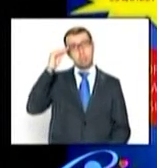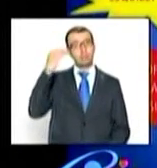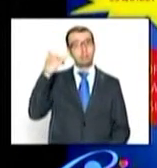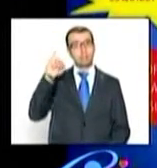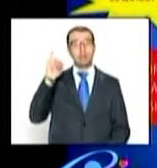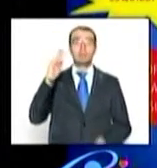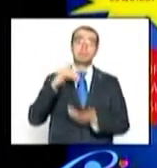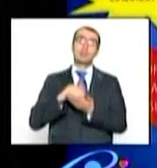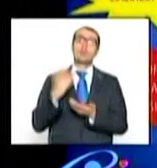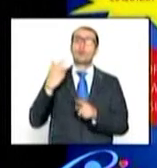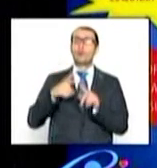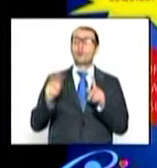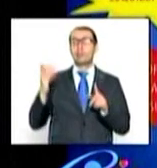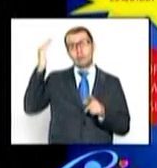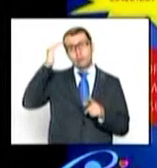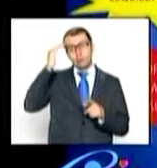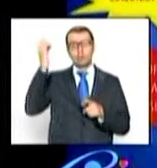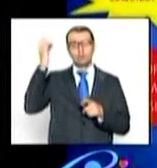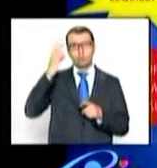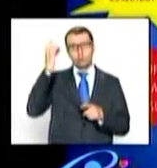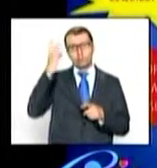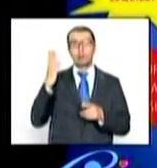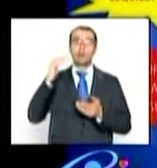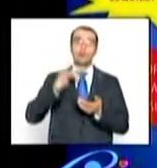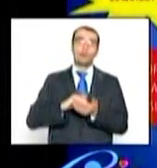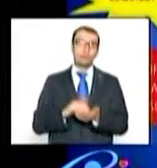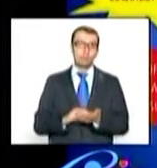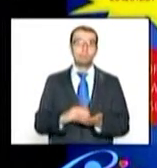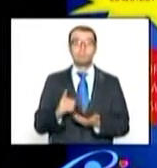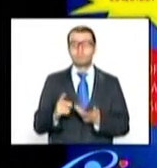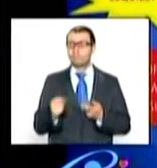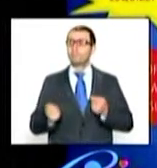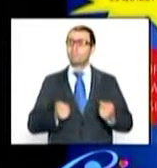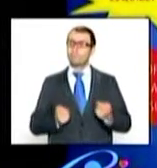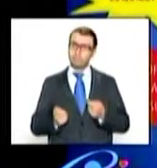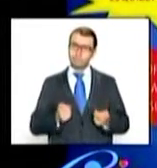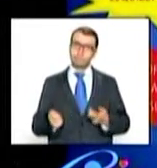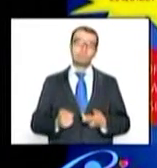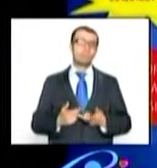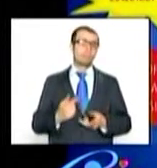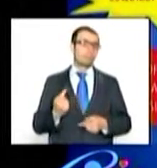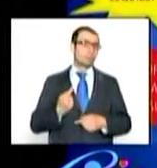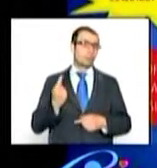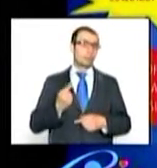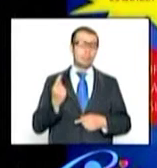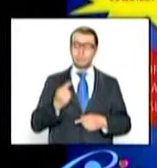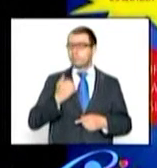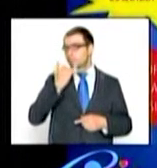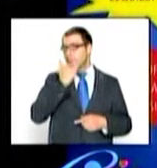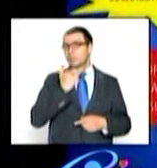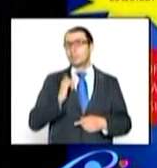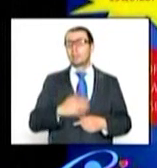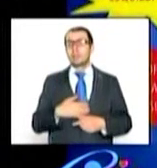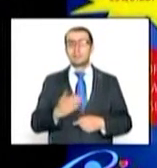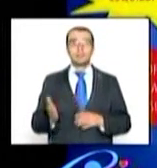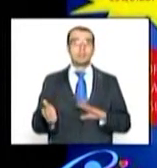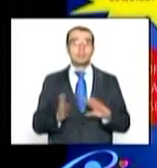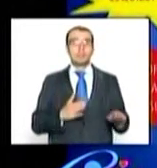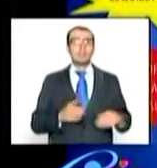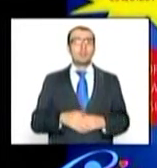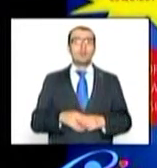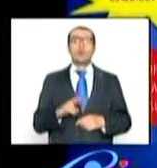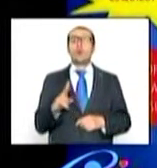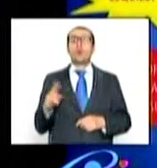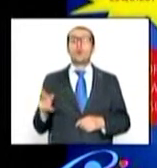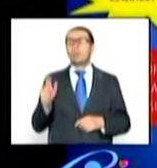sustituyendo en realidad la causa del dolor o la causa de los síntomas, sino simplemente la consecuencia como tal. Otras cosas que el paciente puede